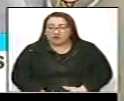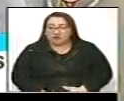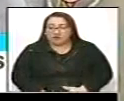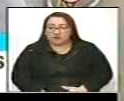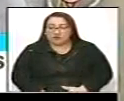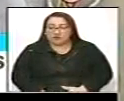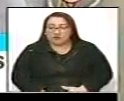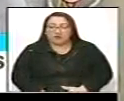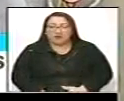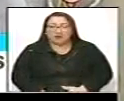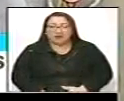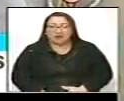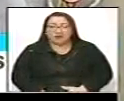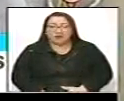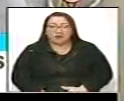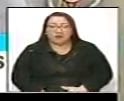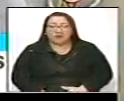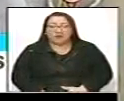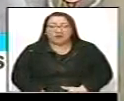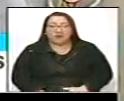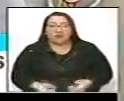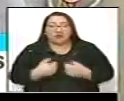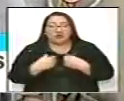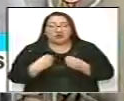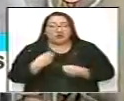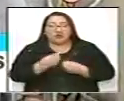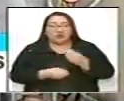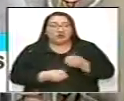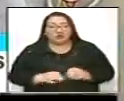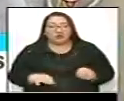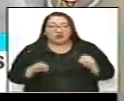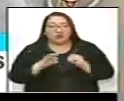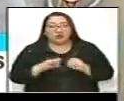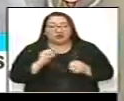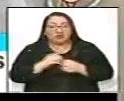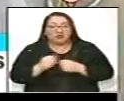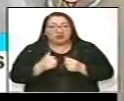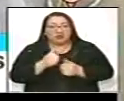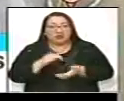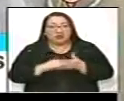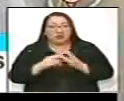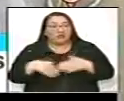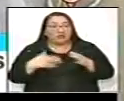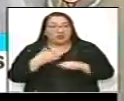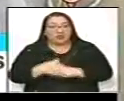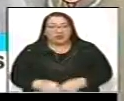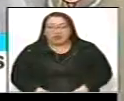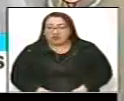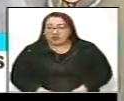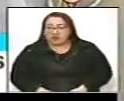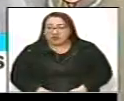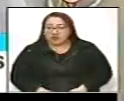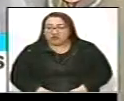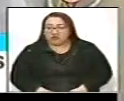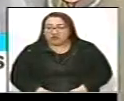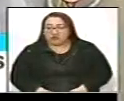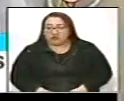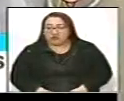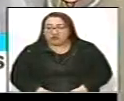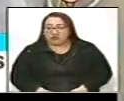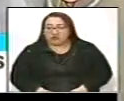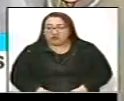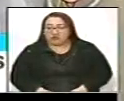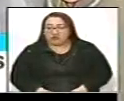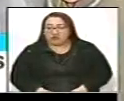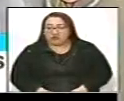proceso, tiene como aportes fundamentales, más atrás de los cuales no se puede ir, pero más adelante